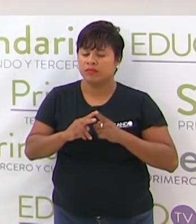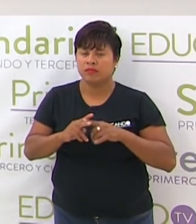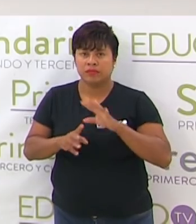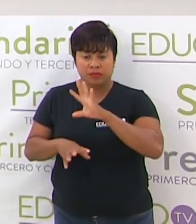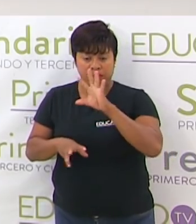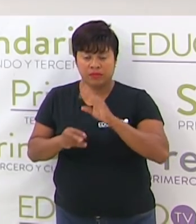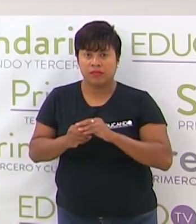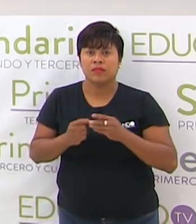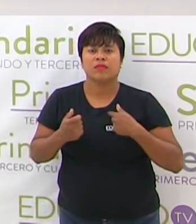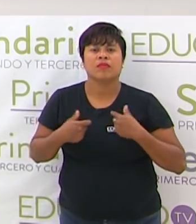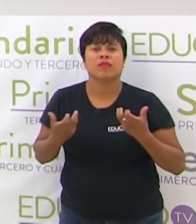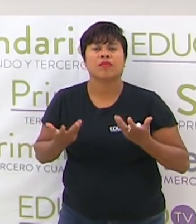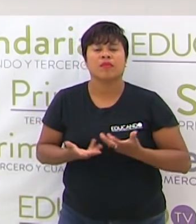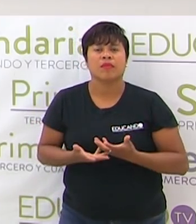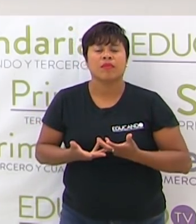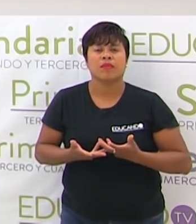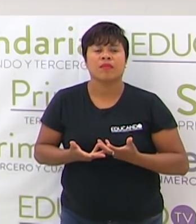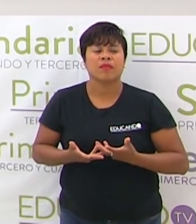lo que obtuve?